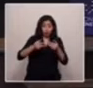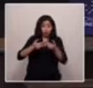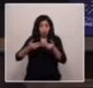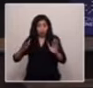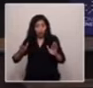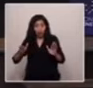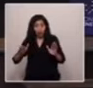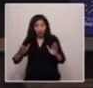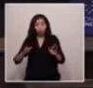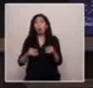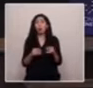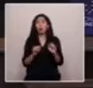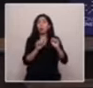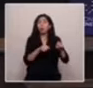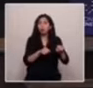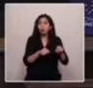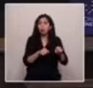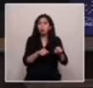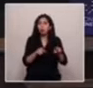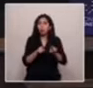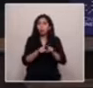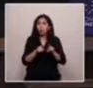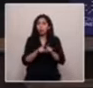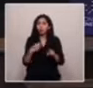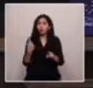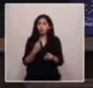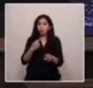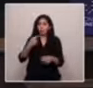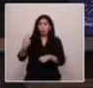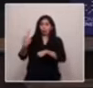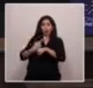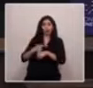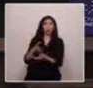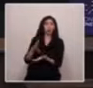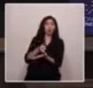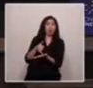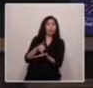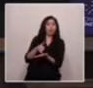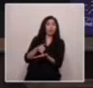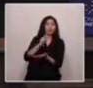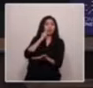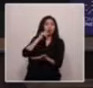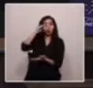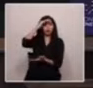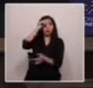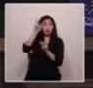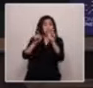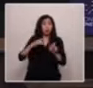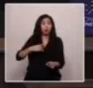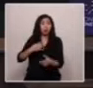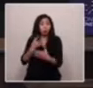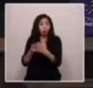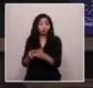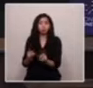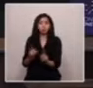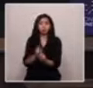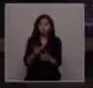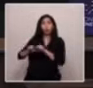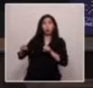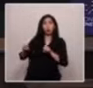la institucionalidad? ¿Lo haremos debilitando nuestro mandato y con ello la confianza de la ciudadanía? Al buscar respuestas concuerdo